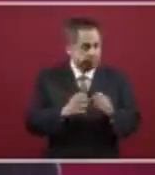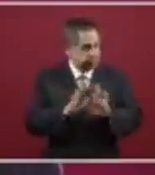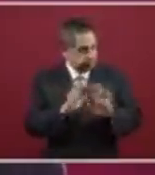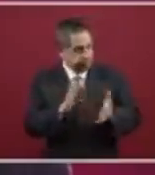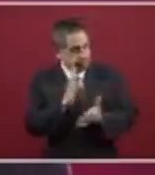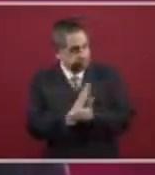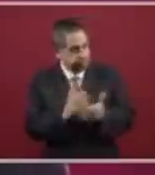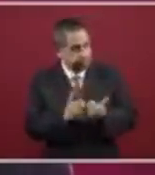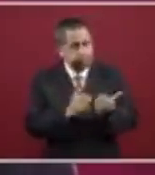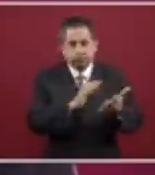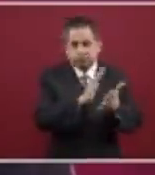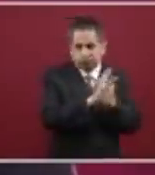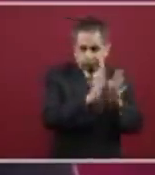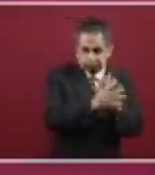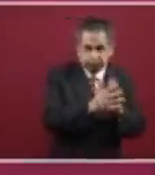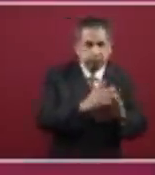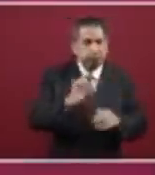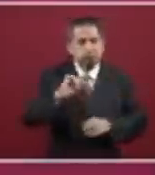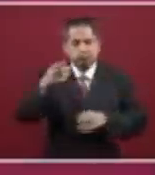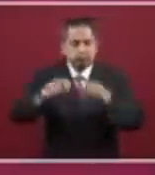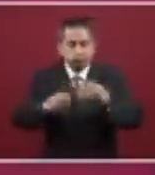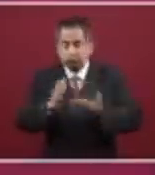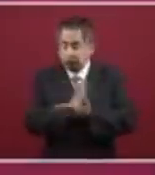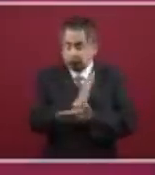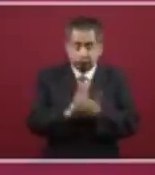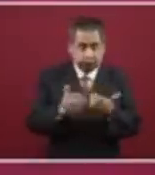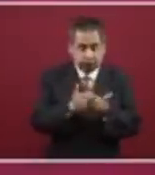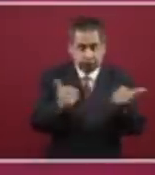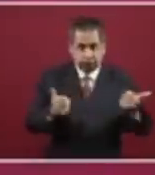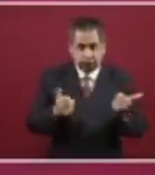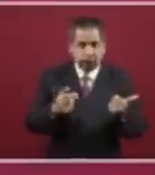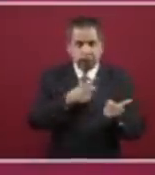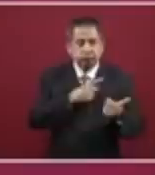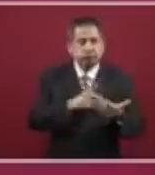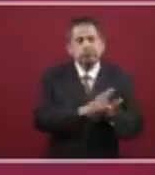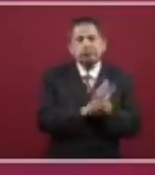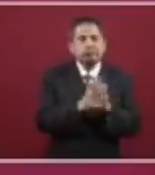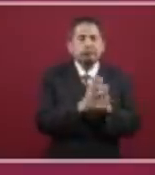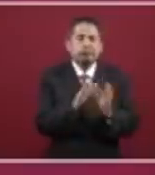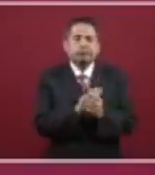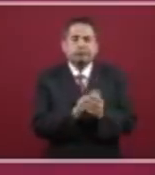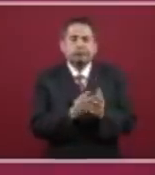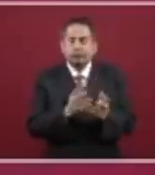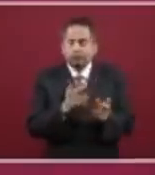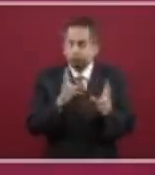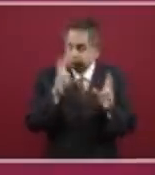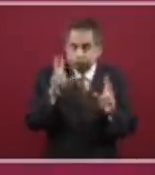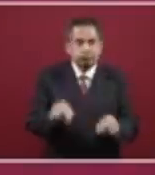entre delincuencia y autoridad, que no haya contubernios.